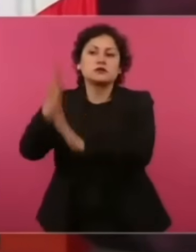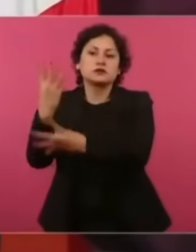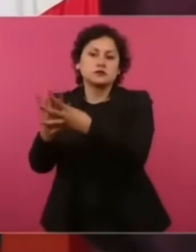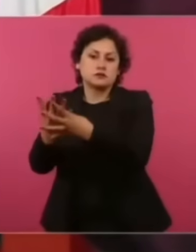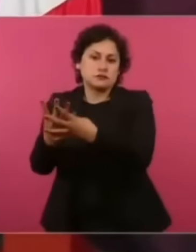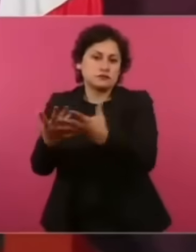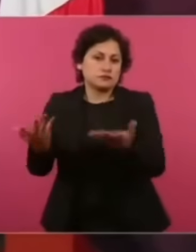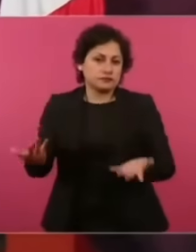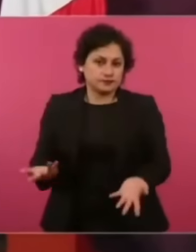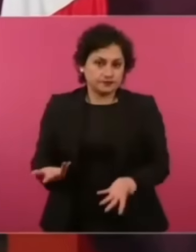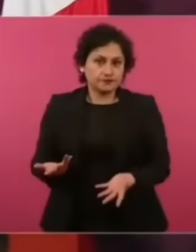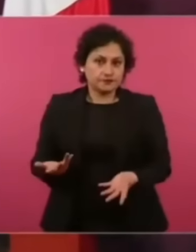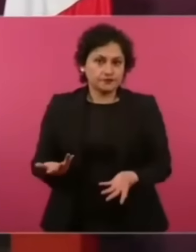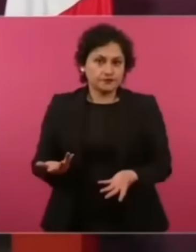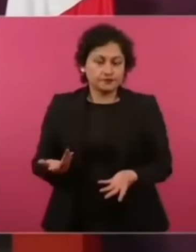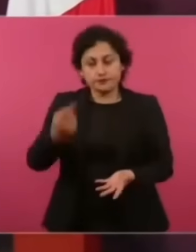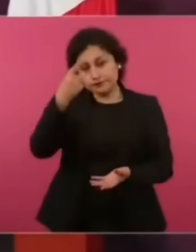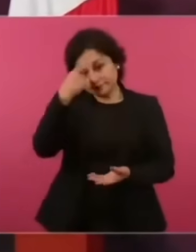para